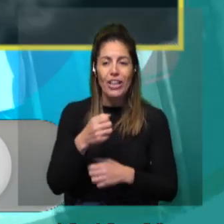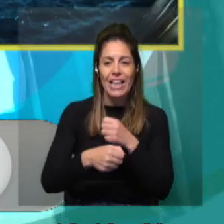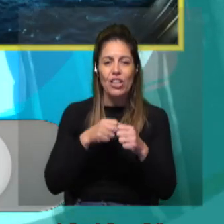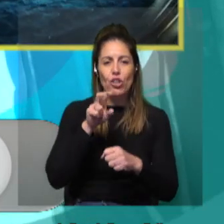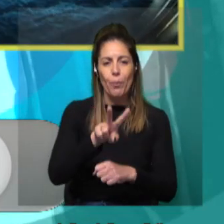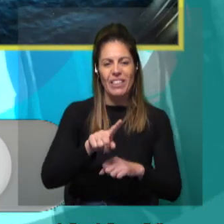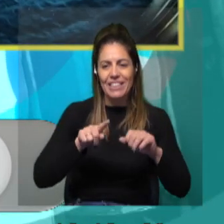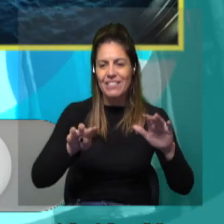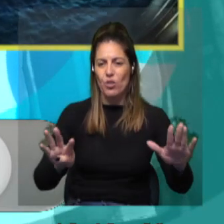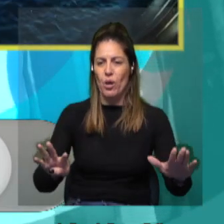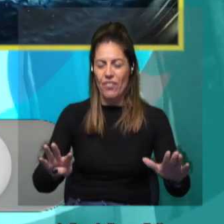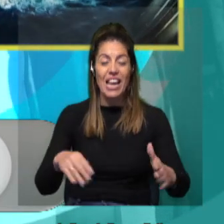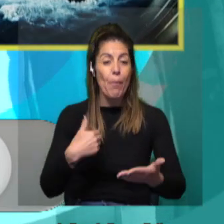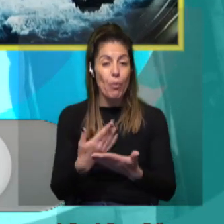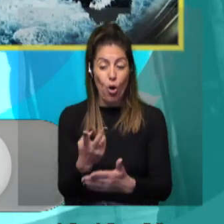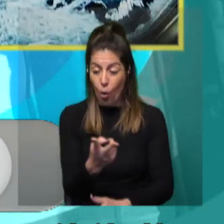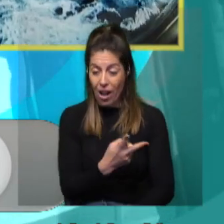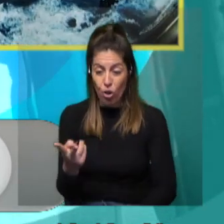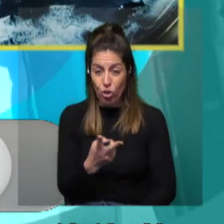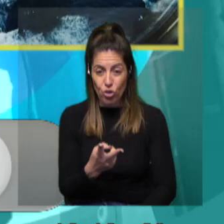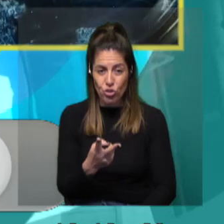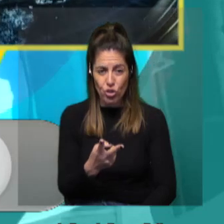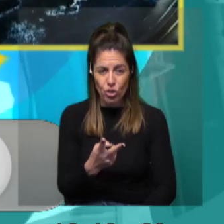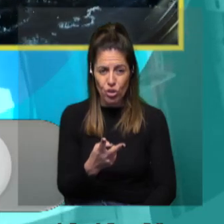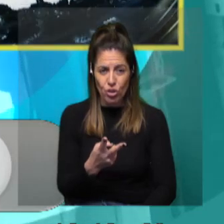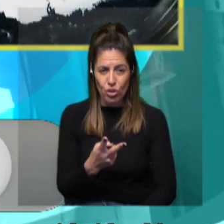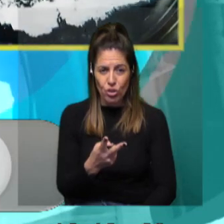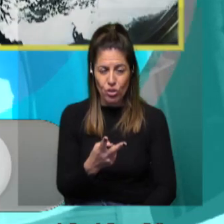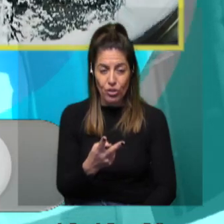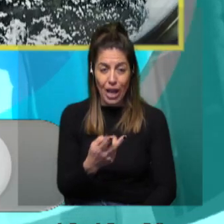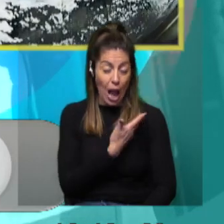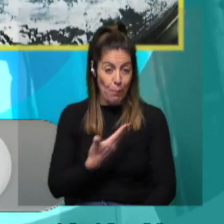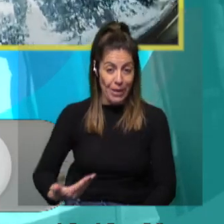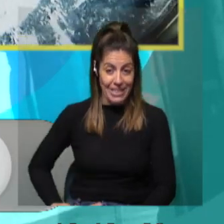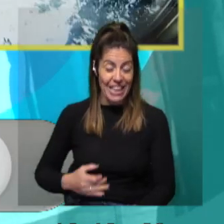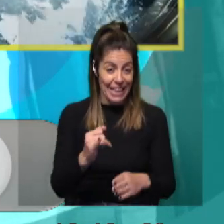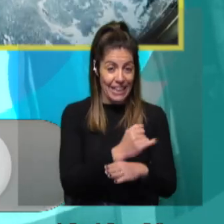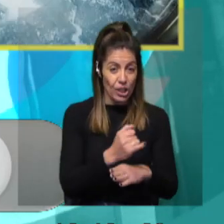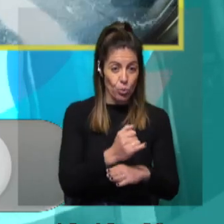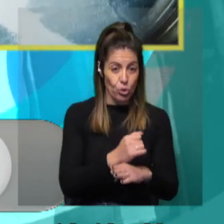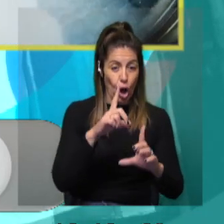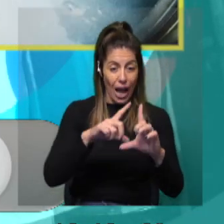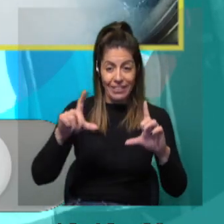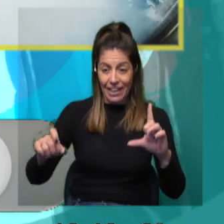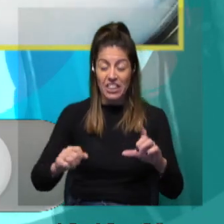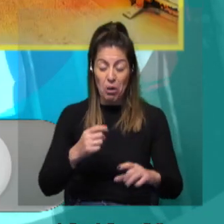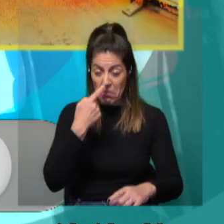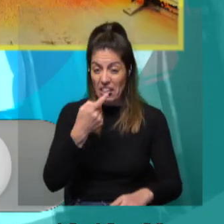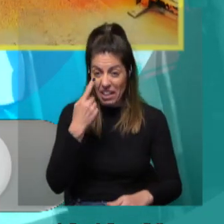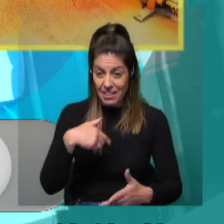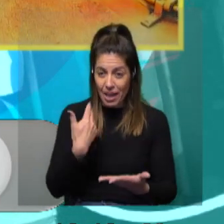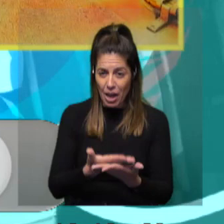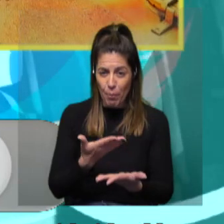empieza en 2019. Manuel Burgos, que estaba en ese momento como presidente del Instituto Antártico, le interesa la propuesta.